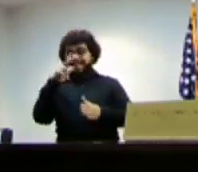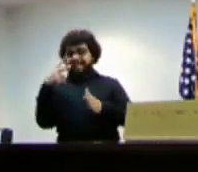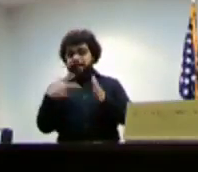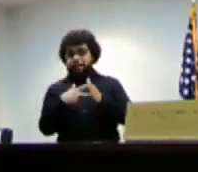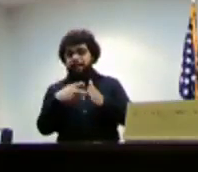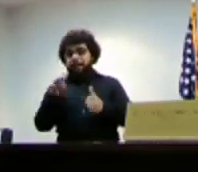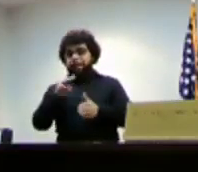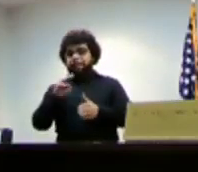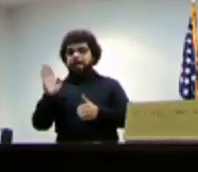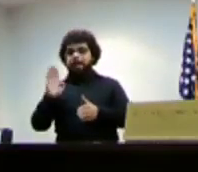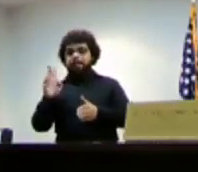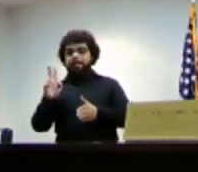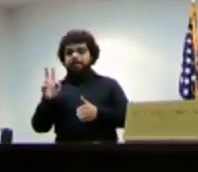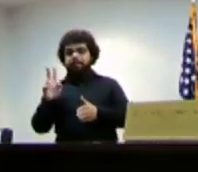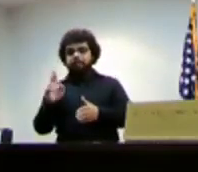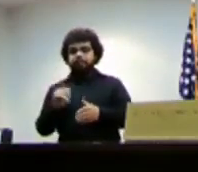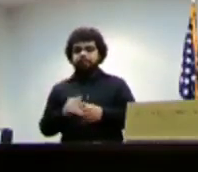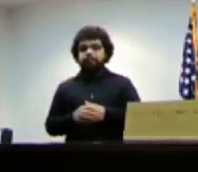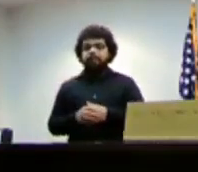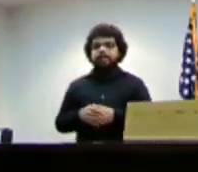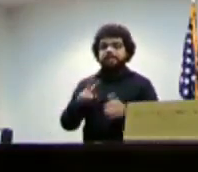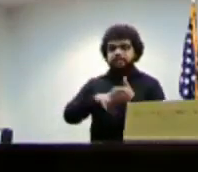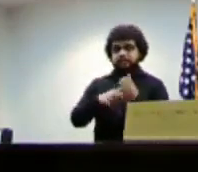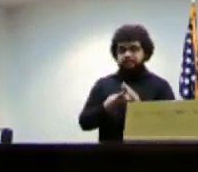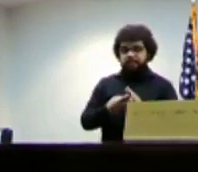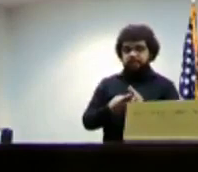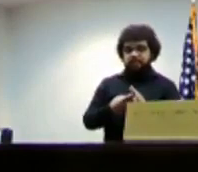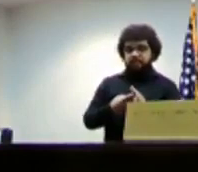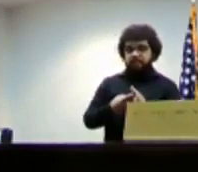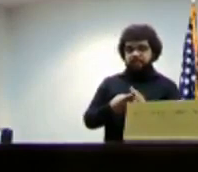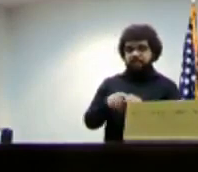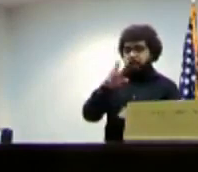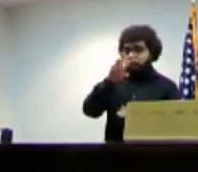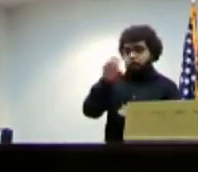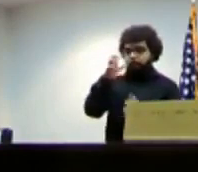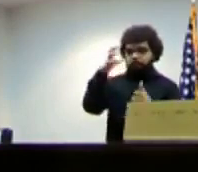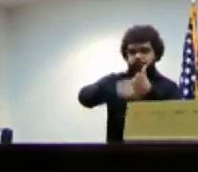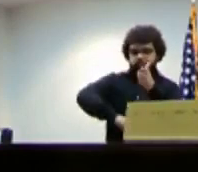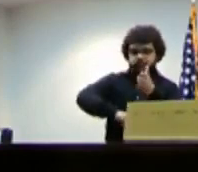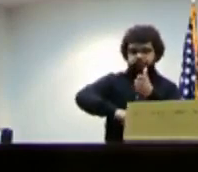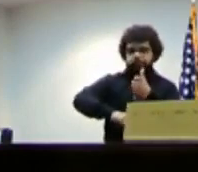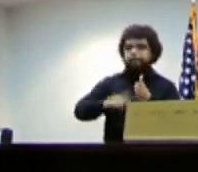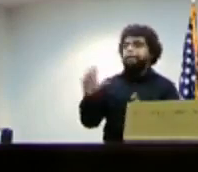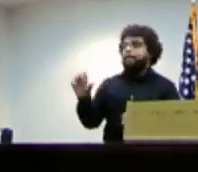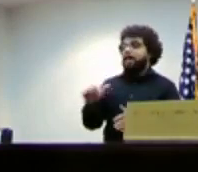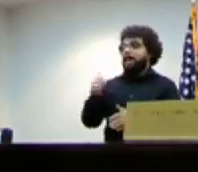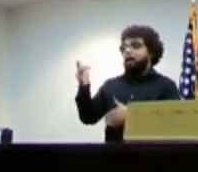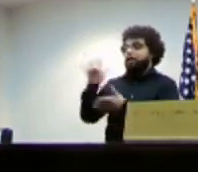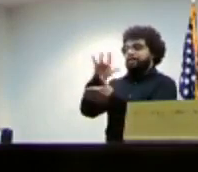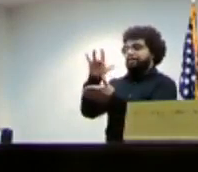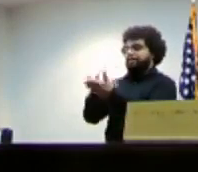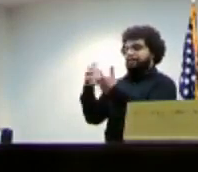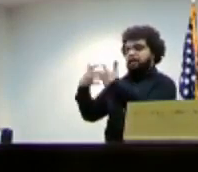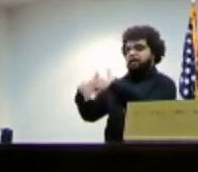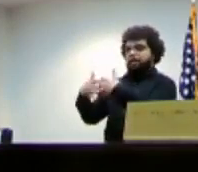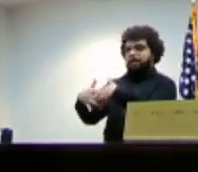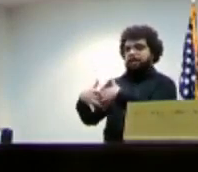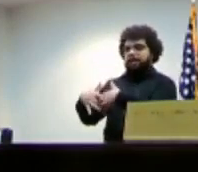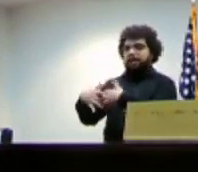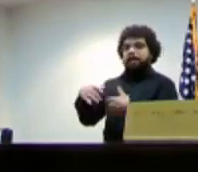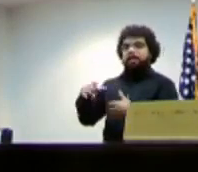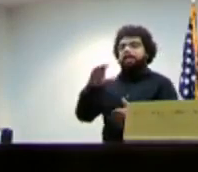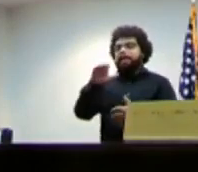aproximadamente 2.900. Las otras plantas, y Ecoeléctrica y AES, ¿podían